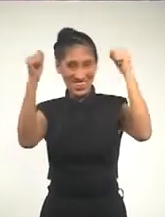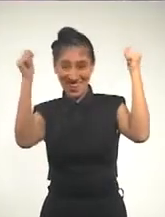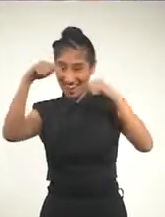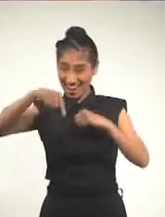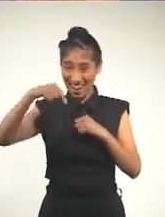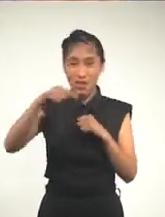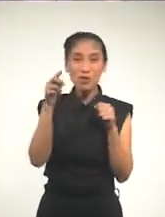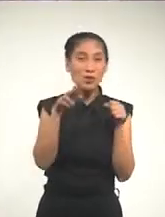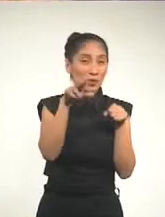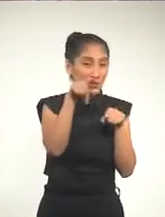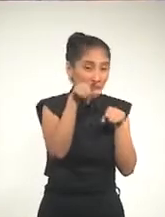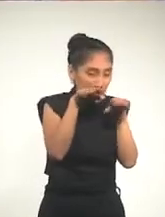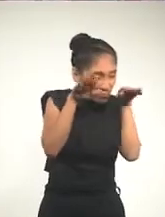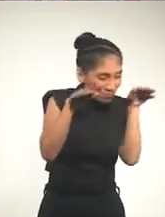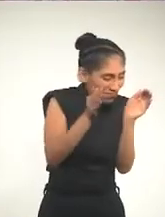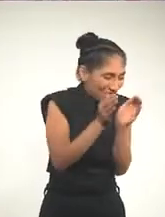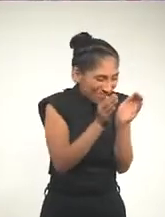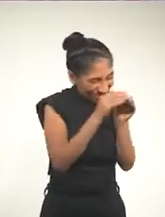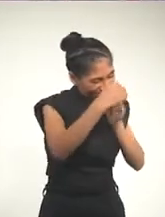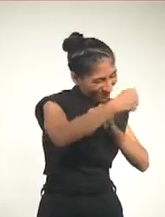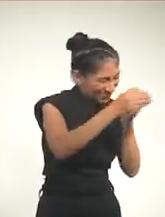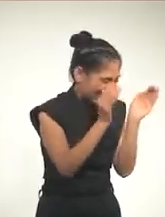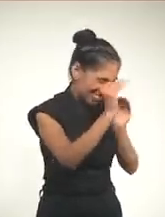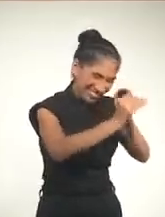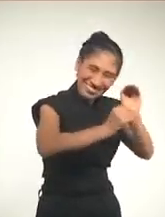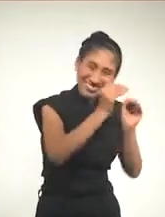los mejores para el pichoncito! ¡Sí!